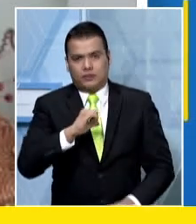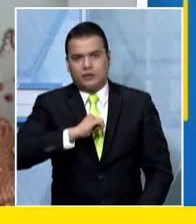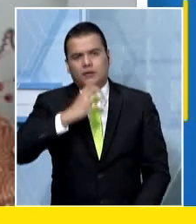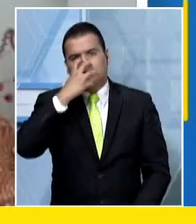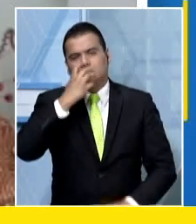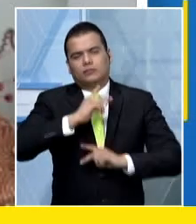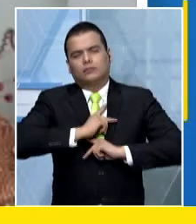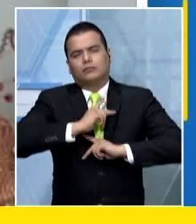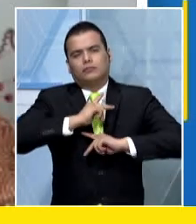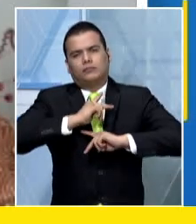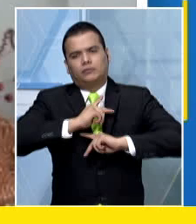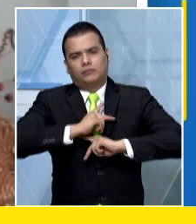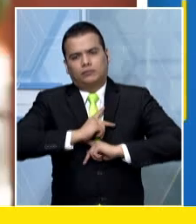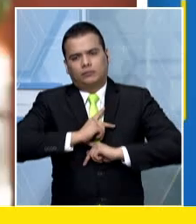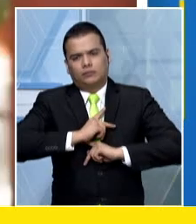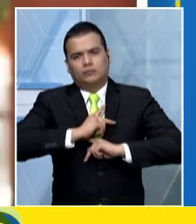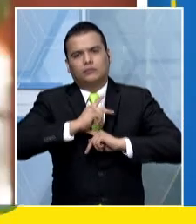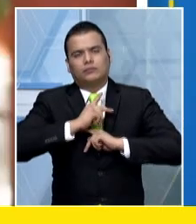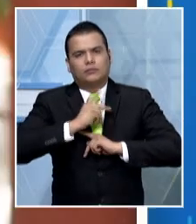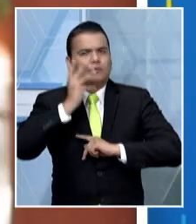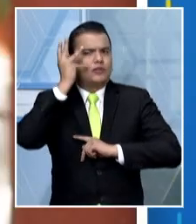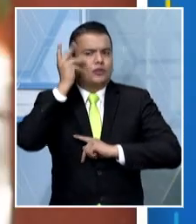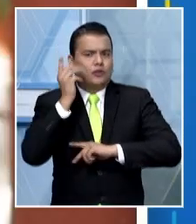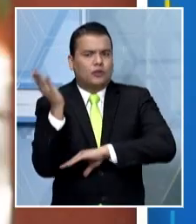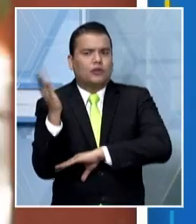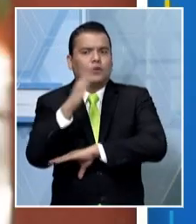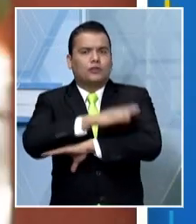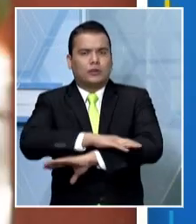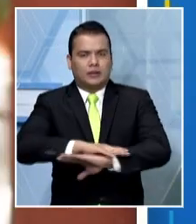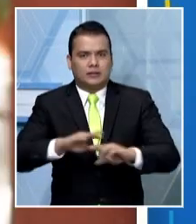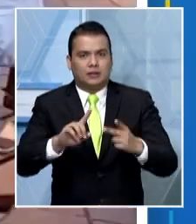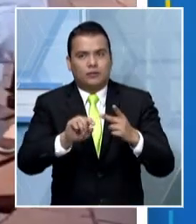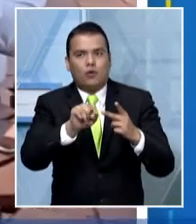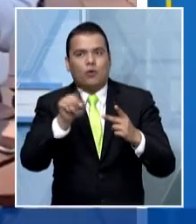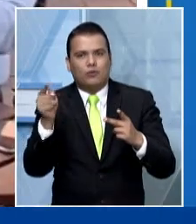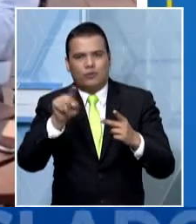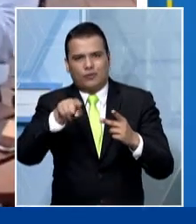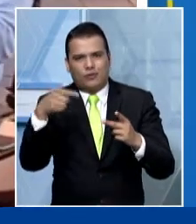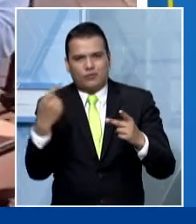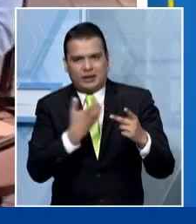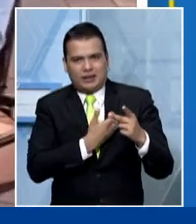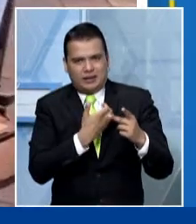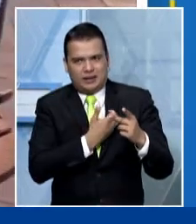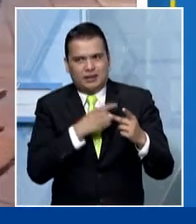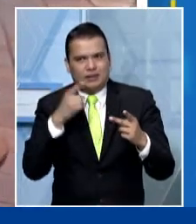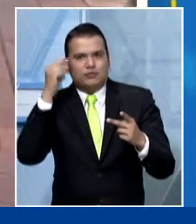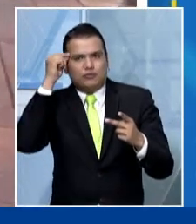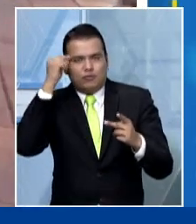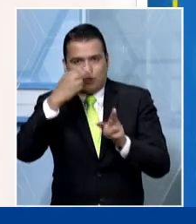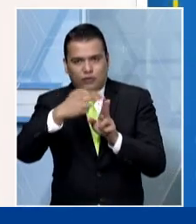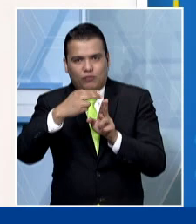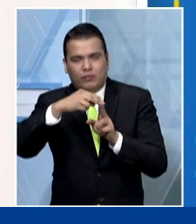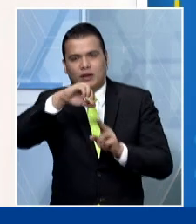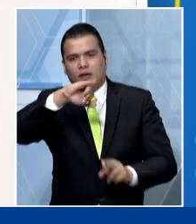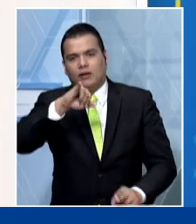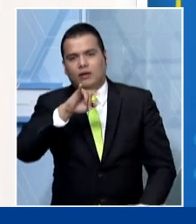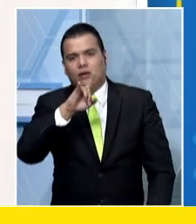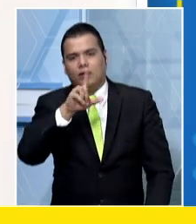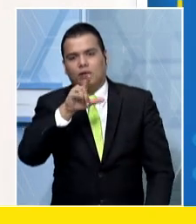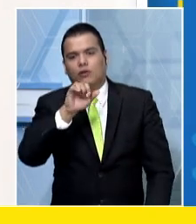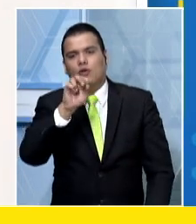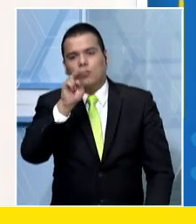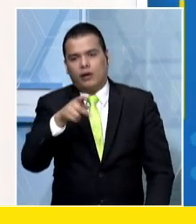del personal de salud otro mandatario del valle está contagiado es el alcalde de buga julián rojas ha sido